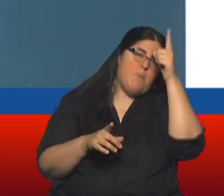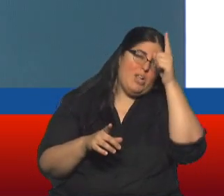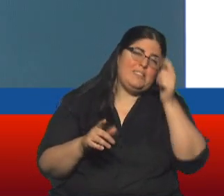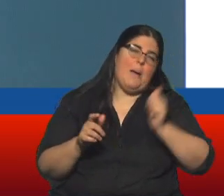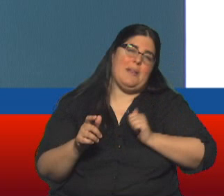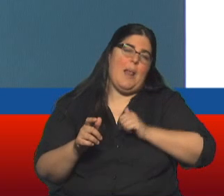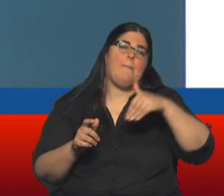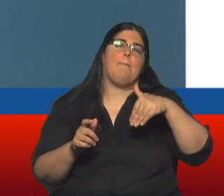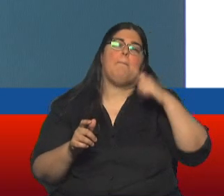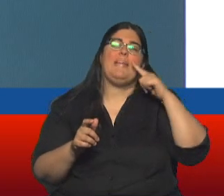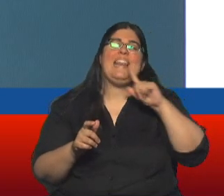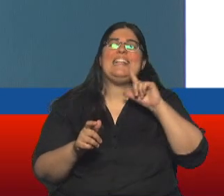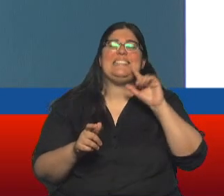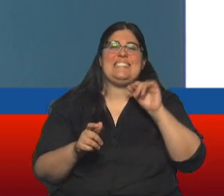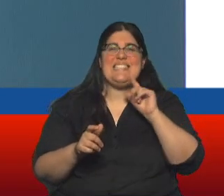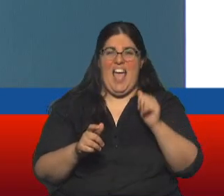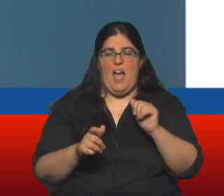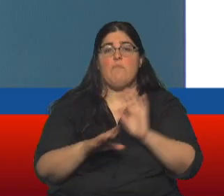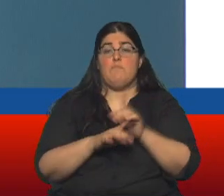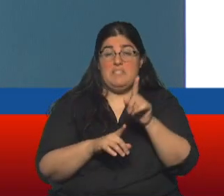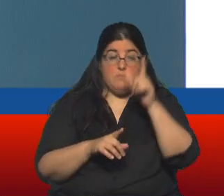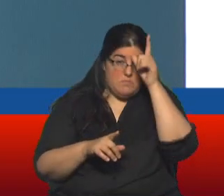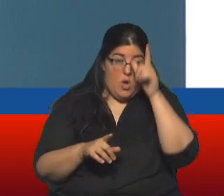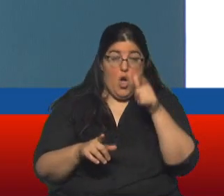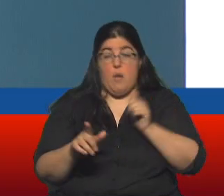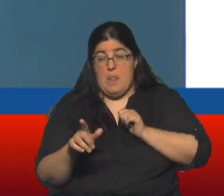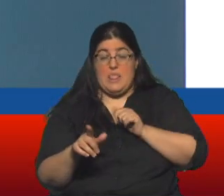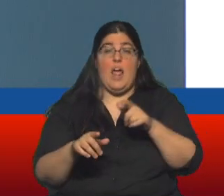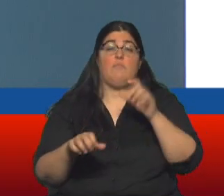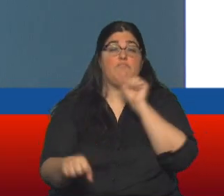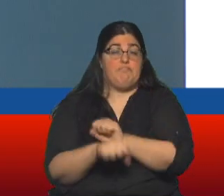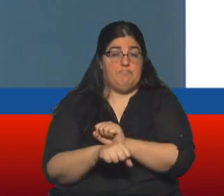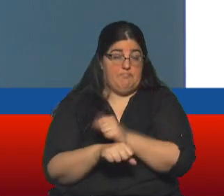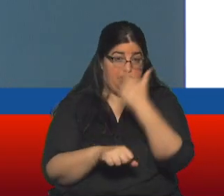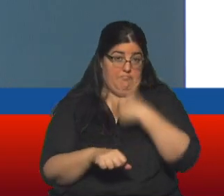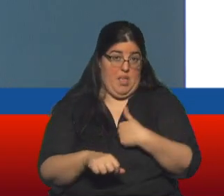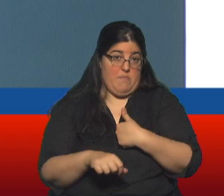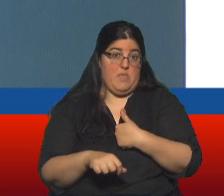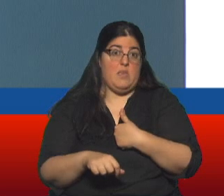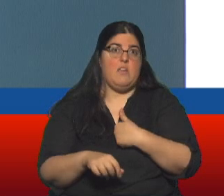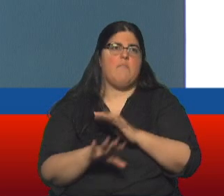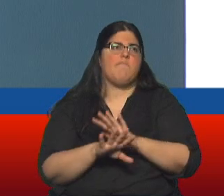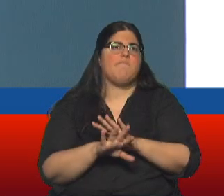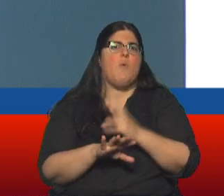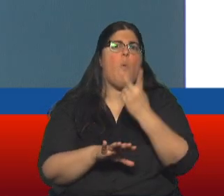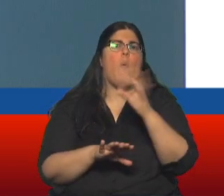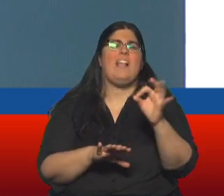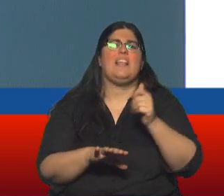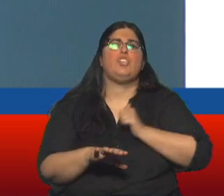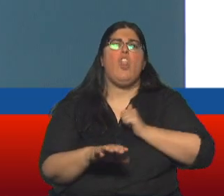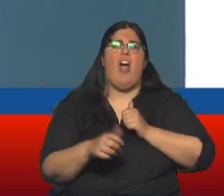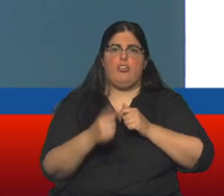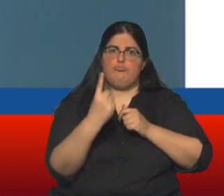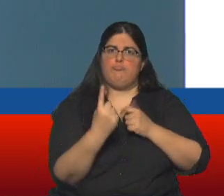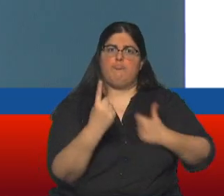milicia. Sí. Me detuvo la milicia, me detuvieron, fueron algo así como 20 soldados que me